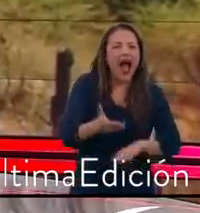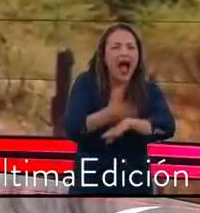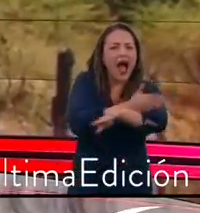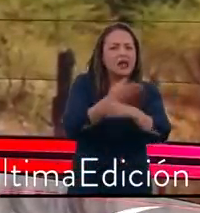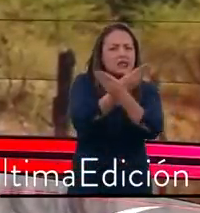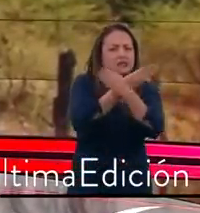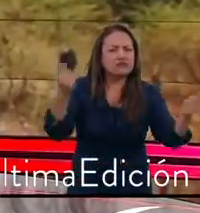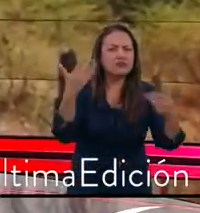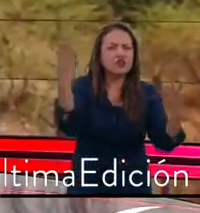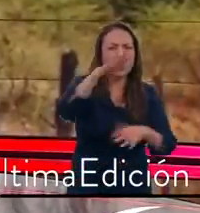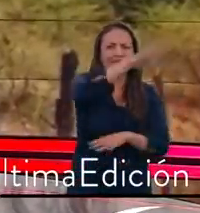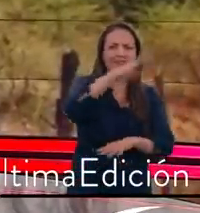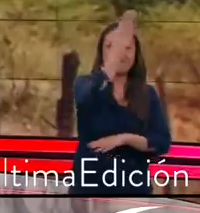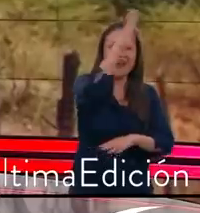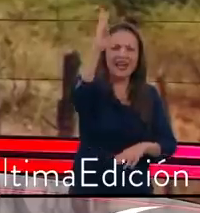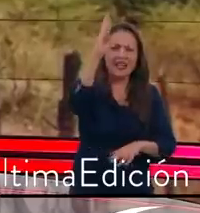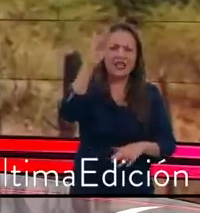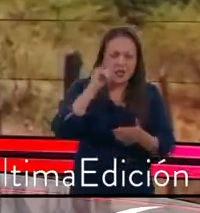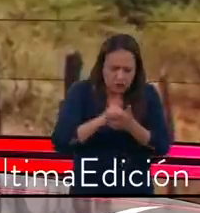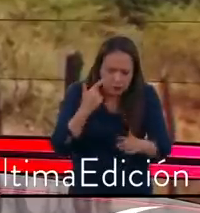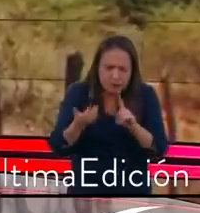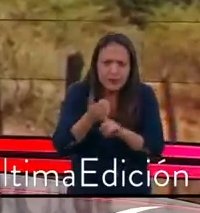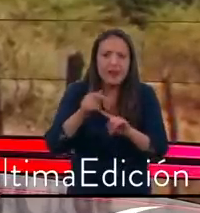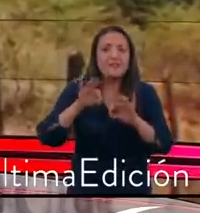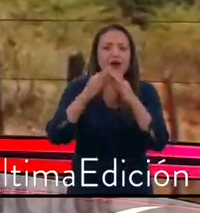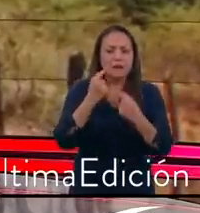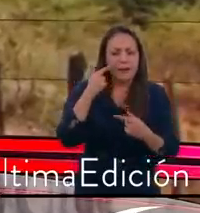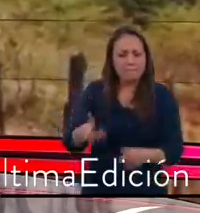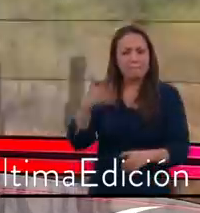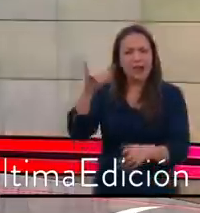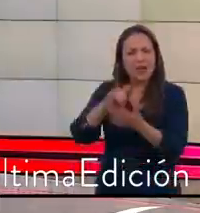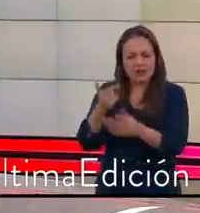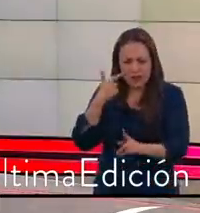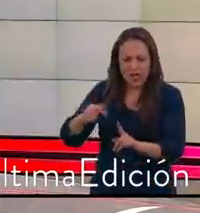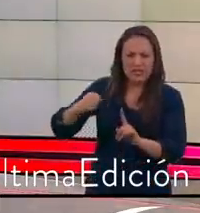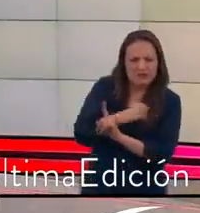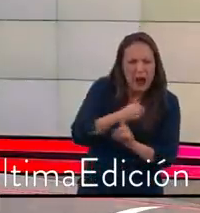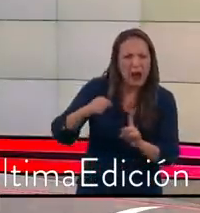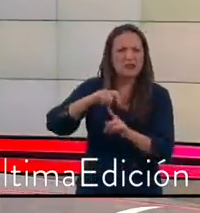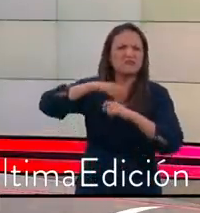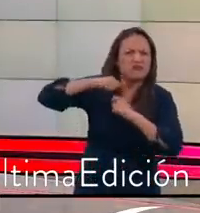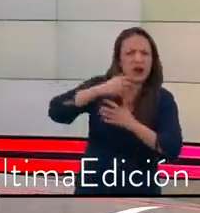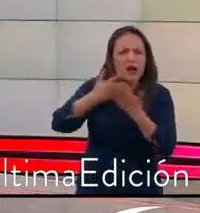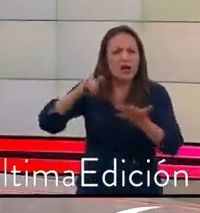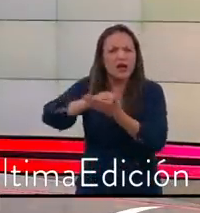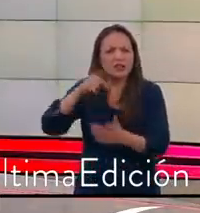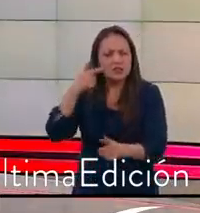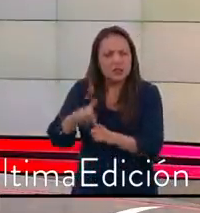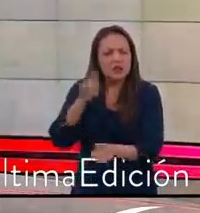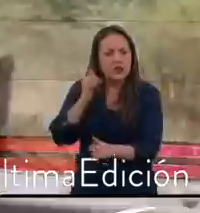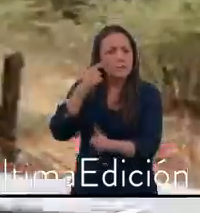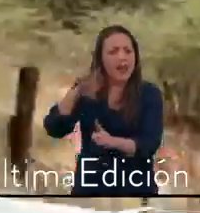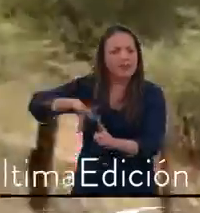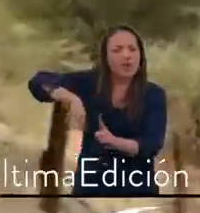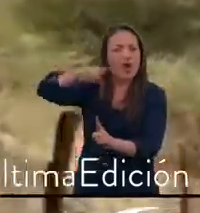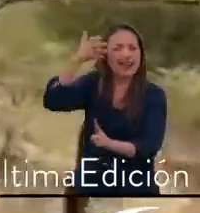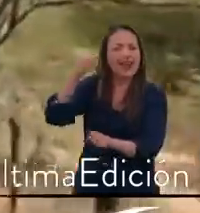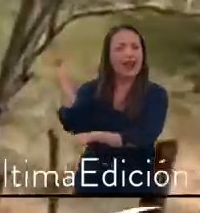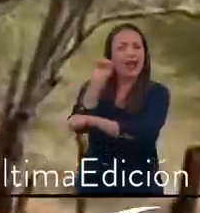como desaparecida en Barranquilla sus familiares creen que la asesinaron para robarle la camioneta de alta gama que aún no aparece